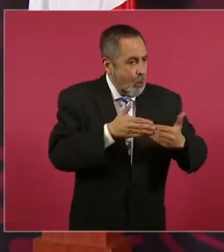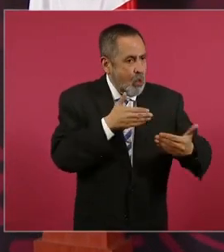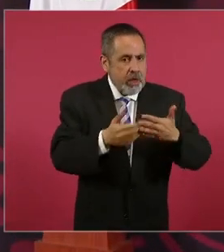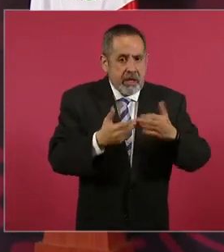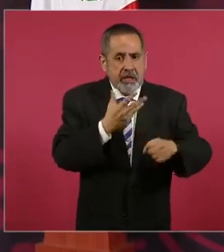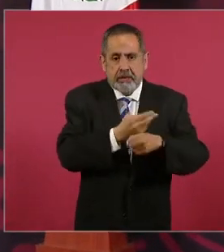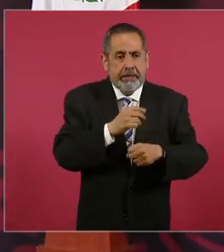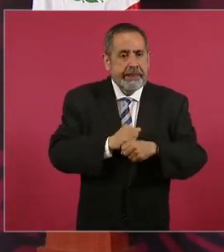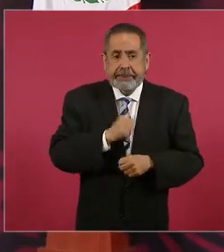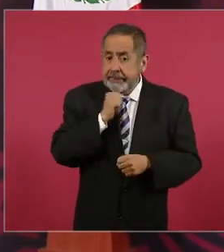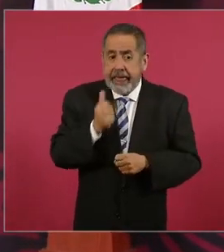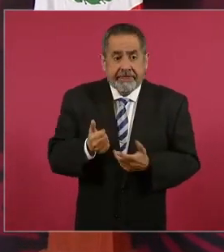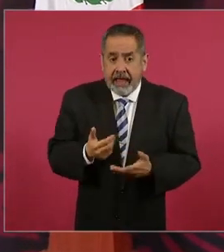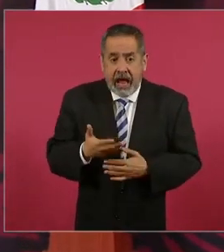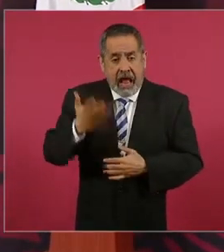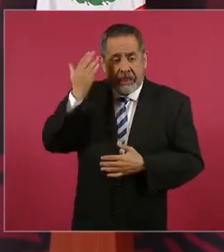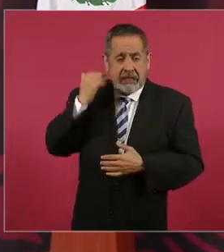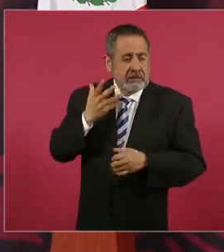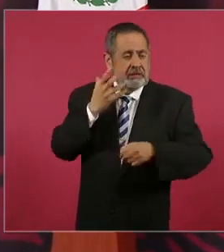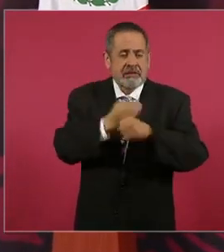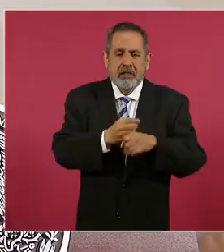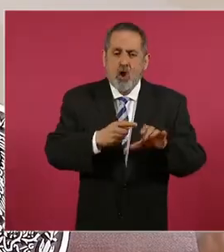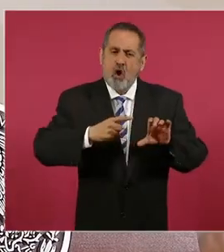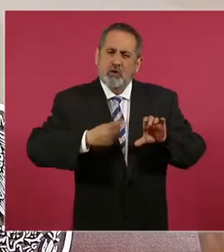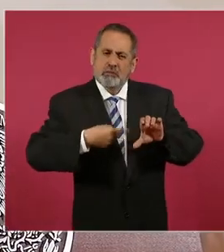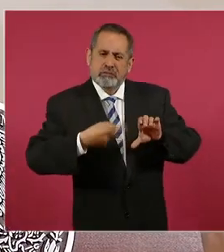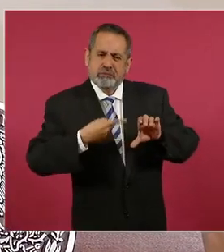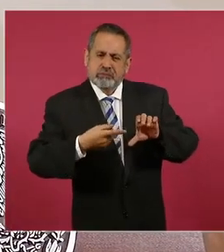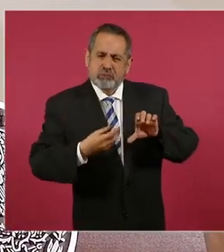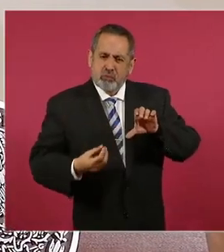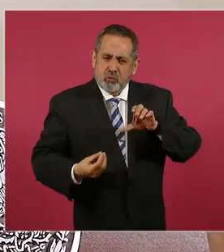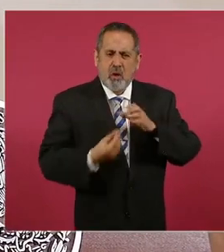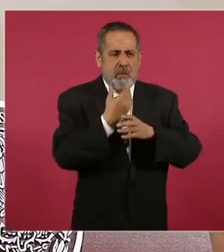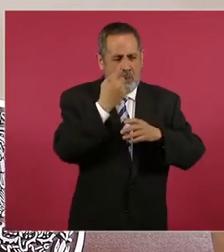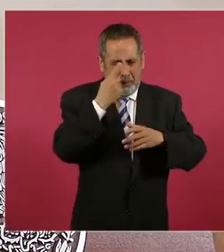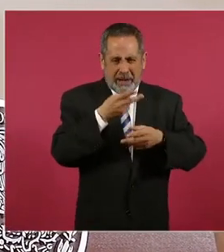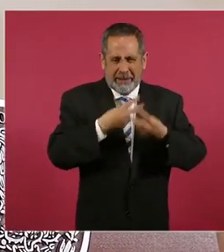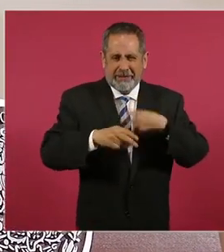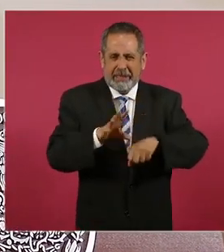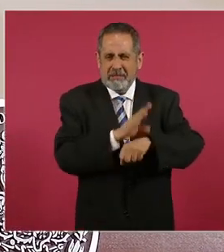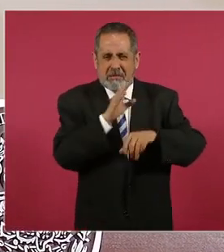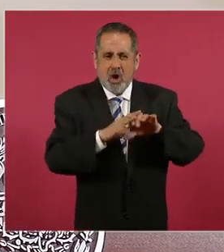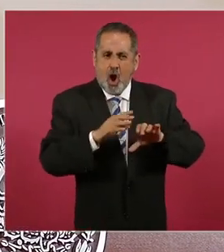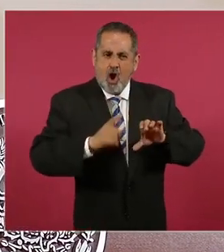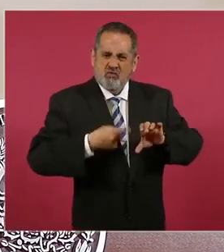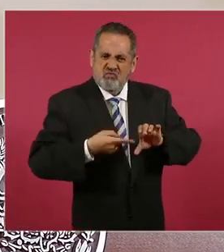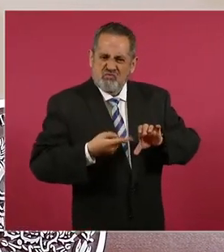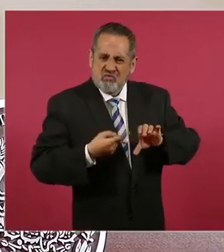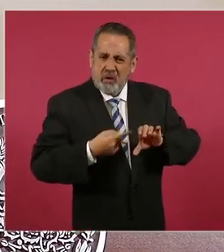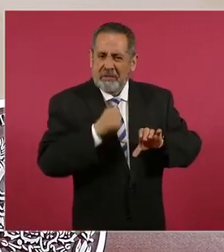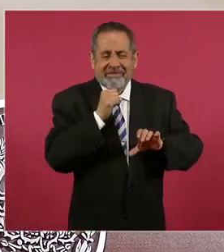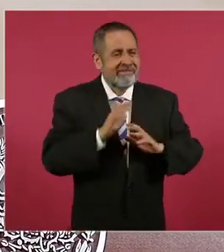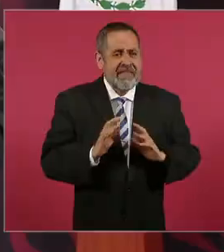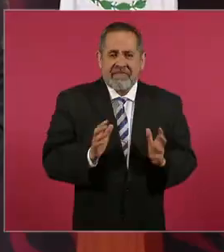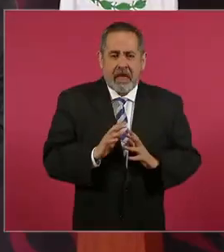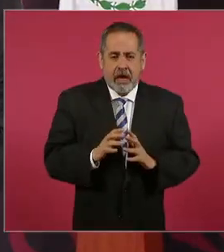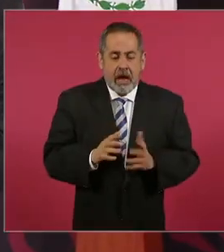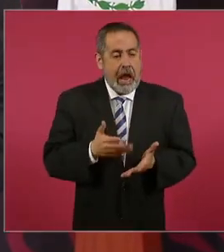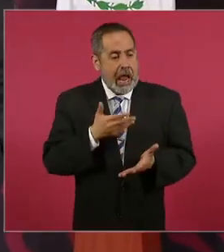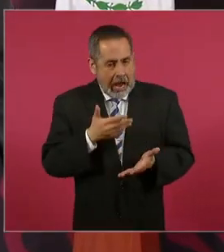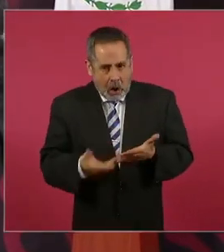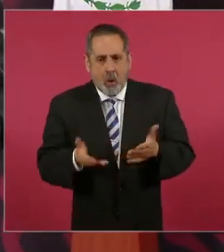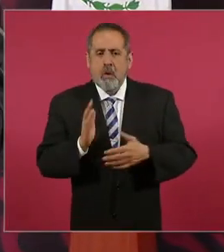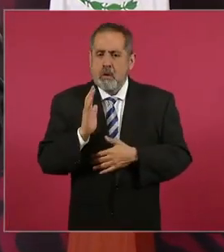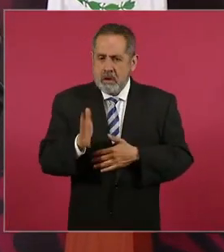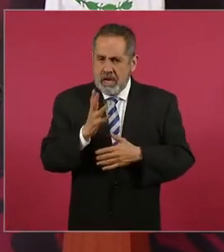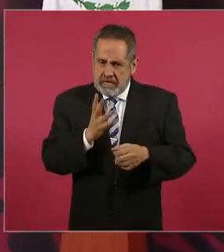se les habían cambiado las turbinas, por ejemplo. Ya hay